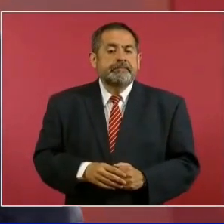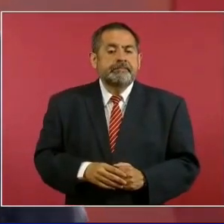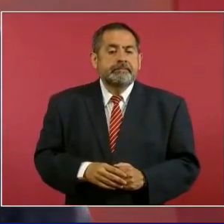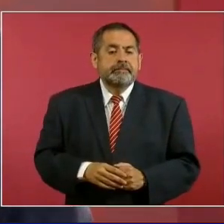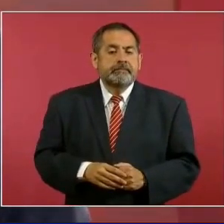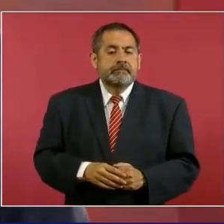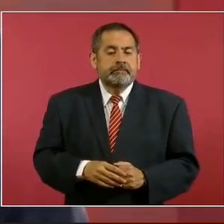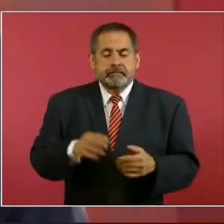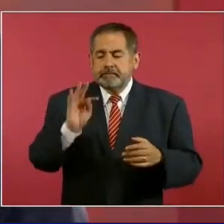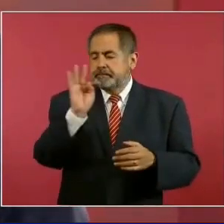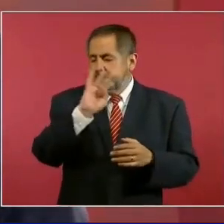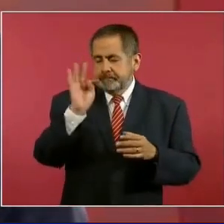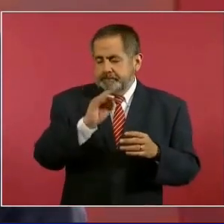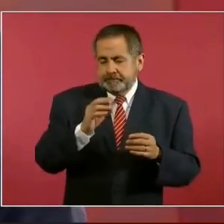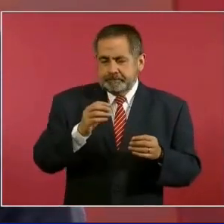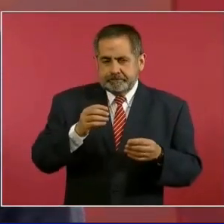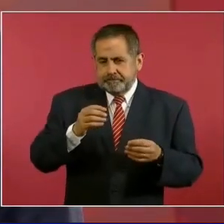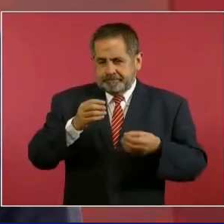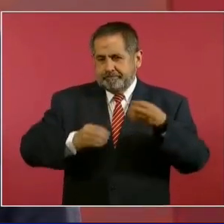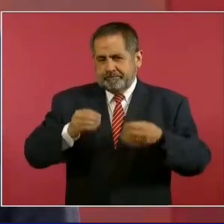no de mala fe